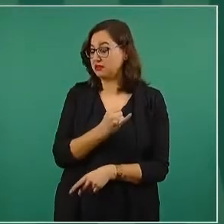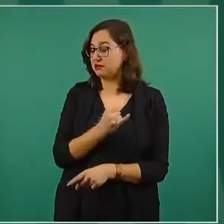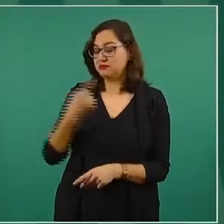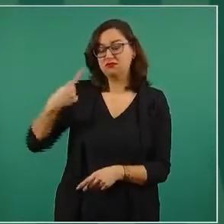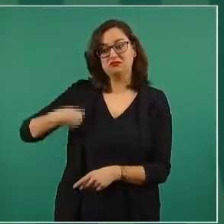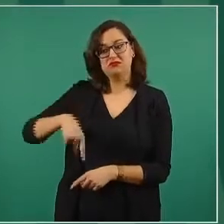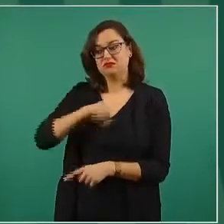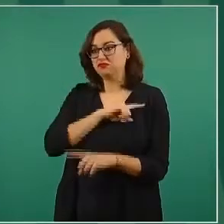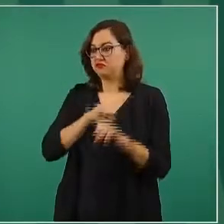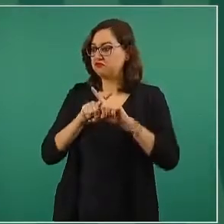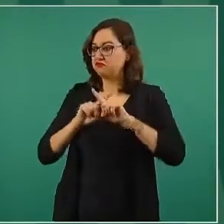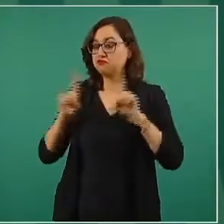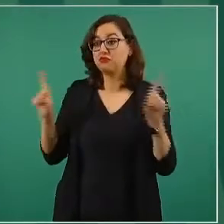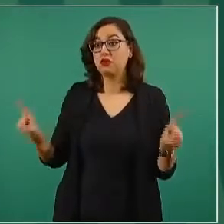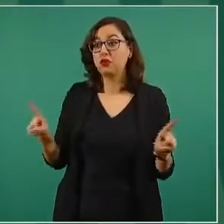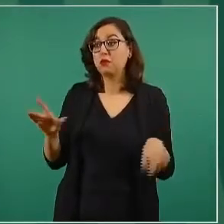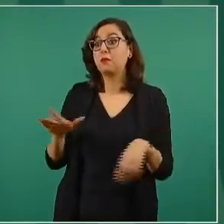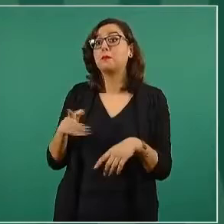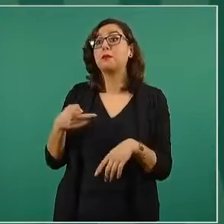y que pasó de noche,